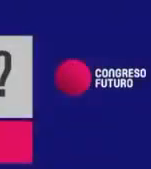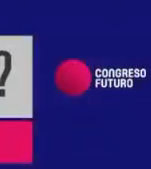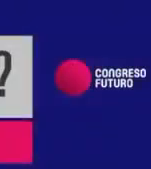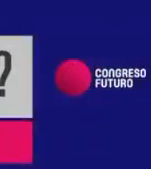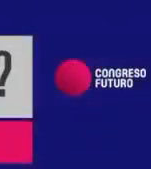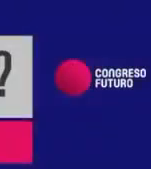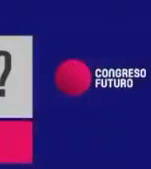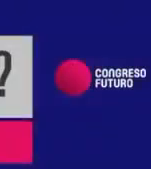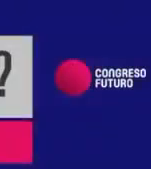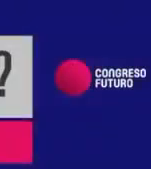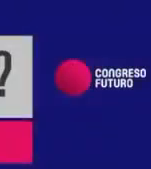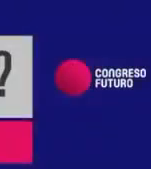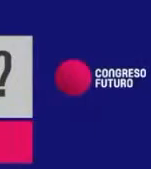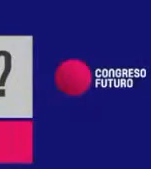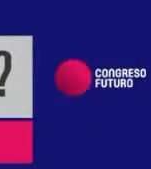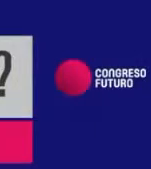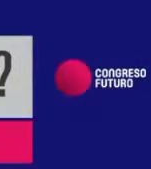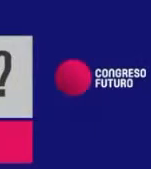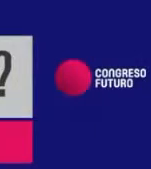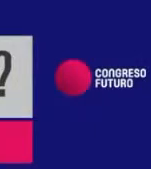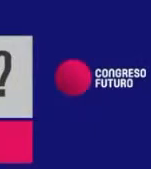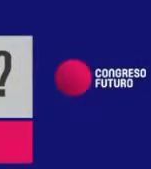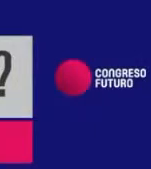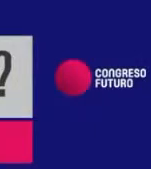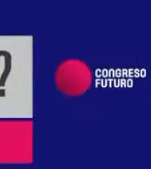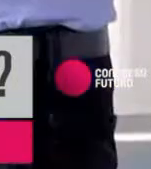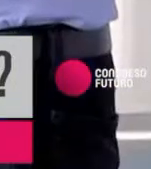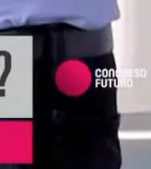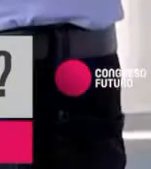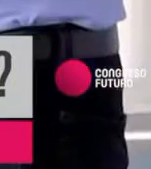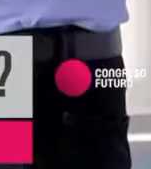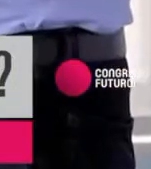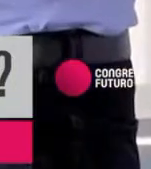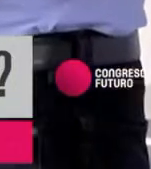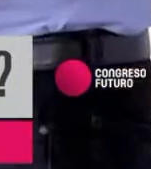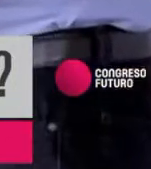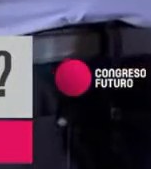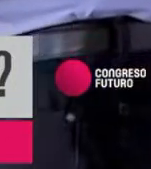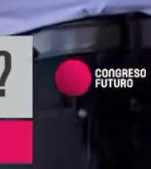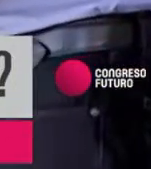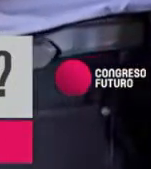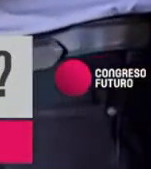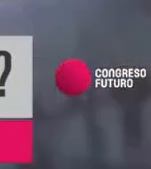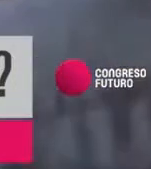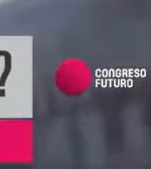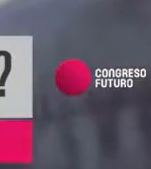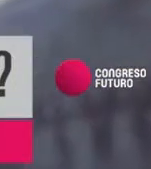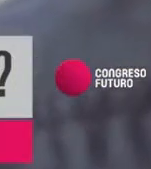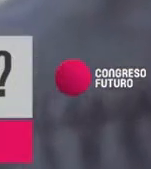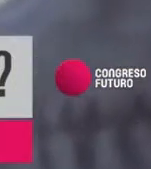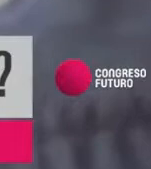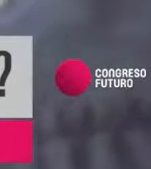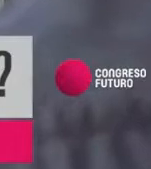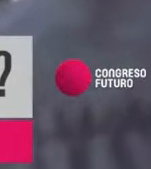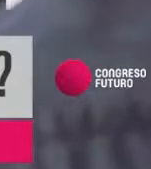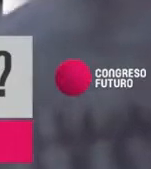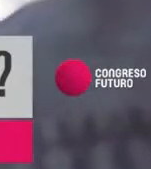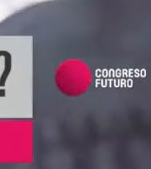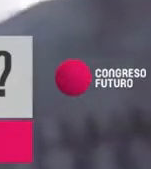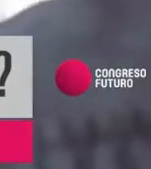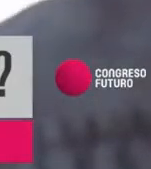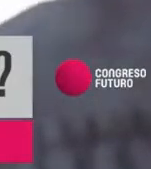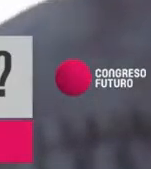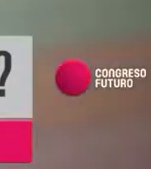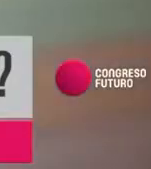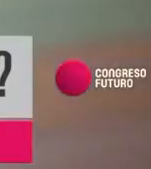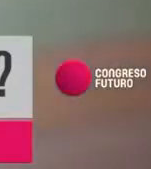amplio. Se trata de una encuesta que consta de 4 preguntas, 2 relacionadas al futuro y 2 que esperan vayan variando cada año. La encuesta